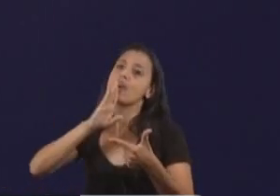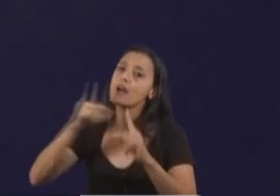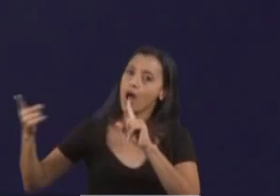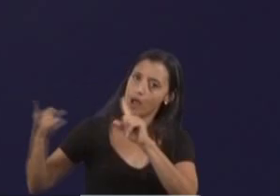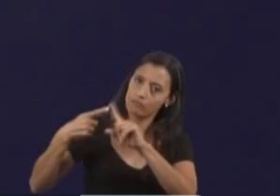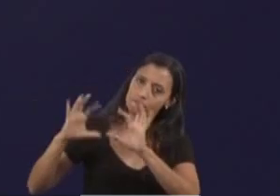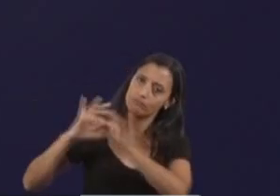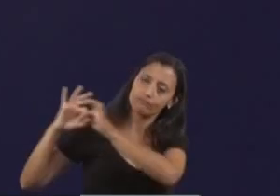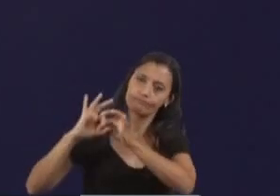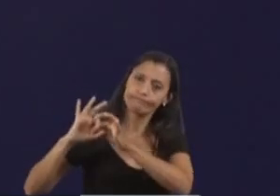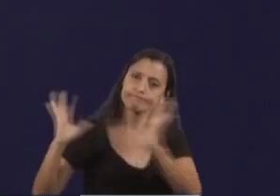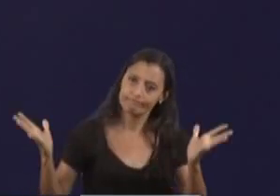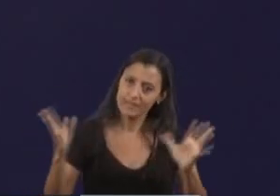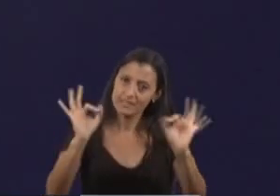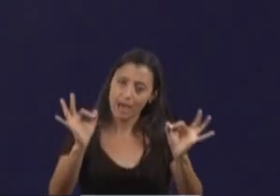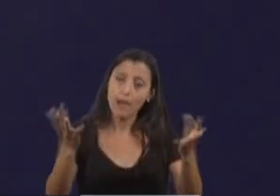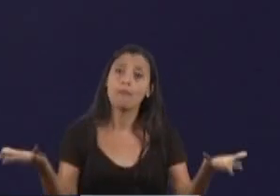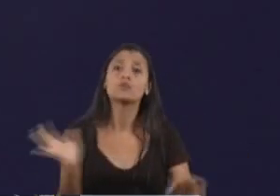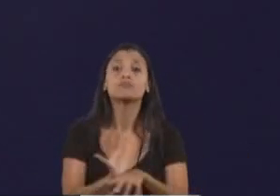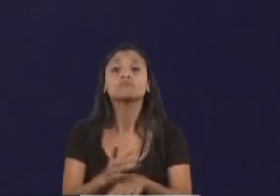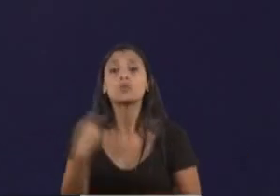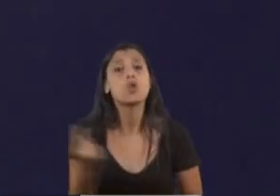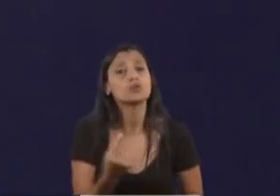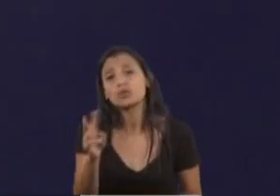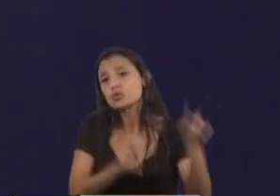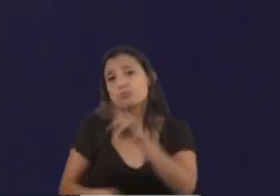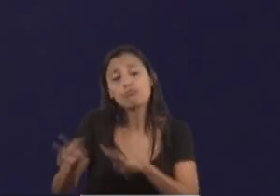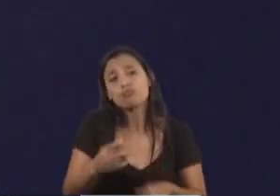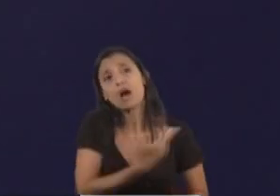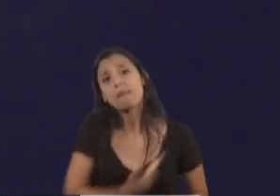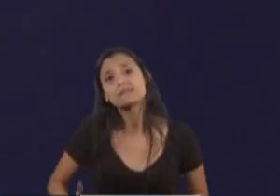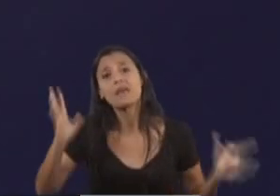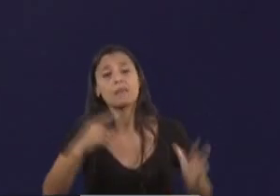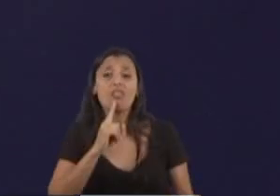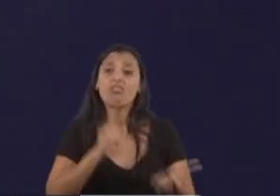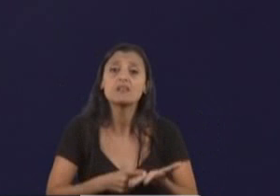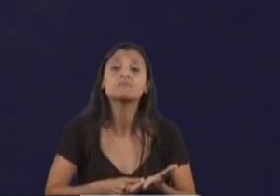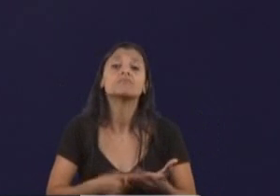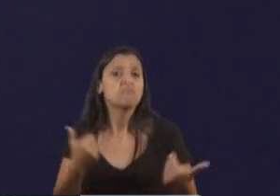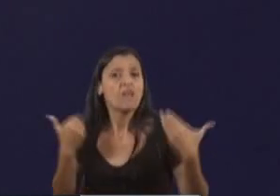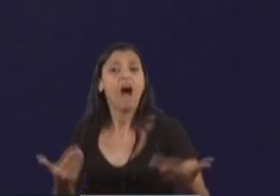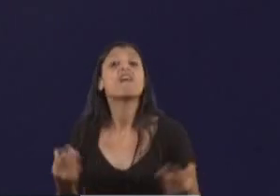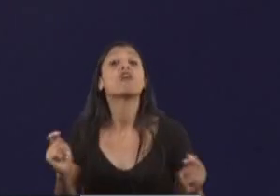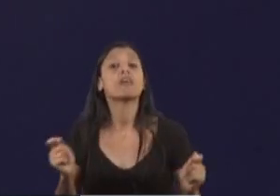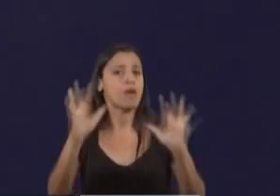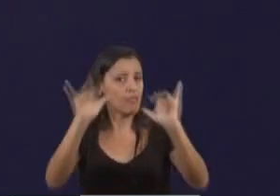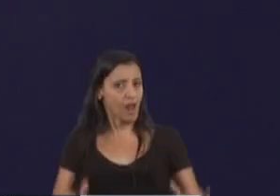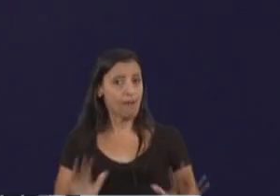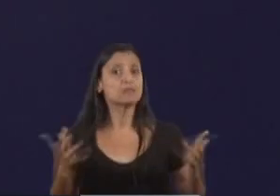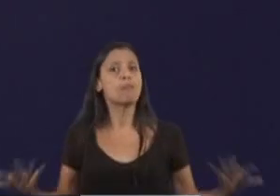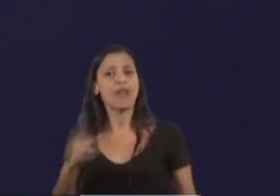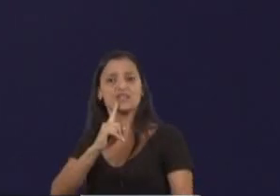entendíamos que era darle una chance a la paz. Así lo analizó el presidente y así tomó la determinación de que efectivamente